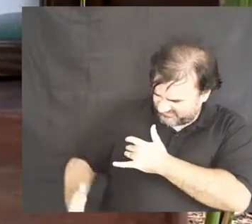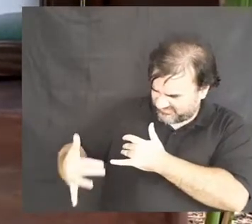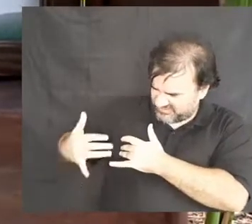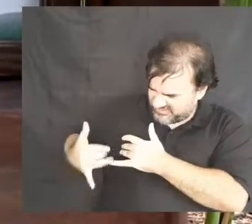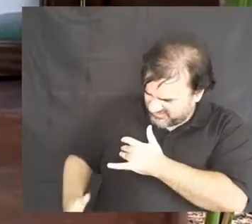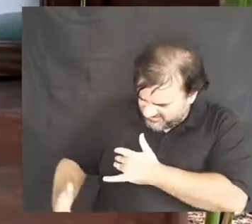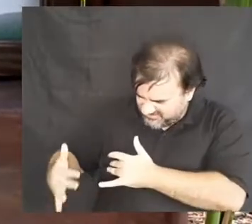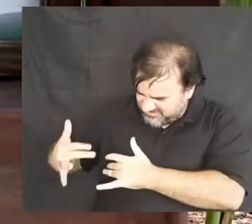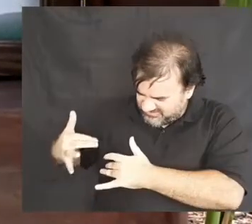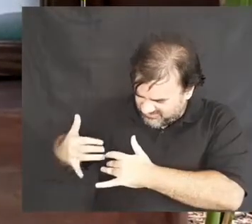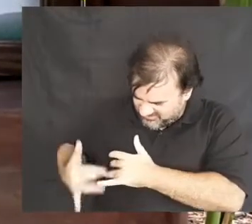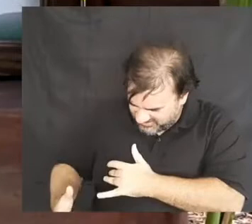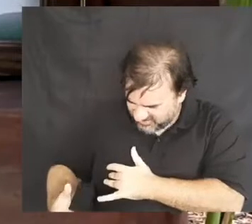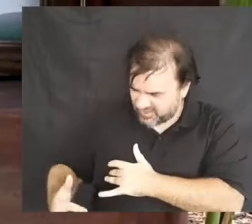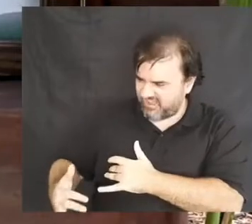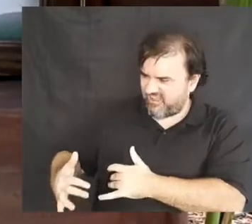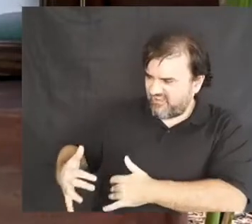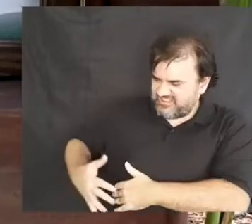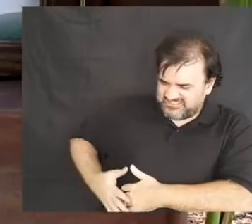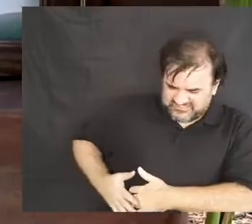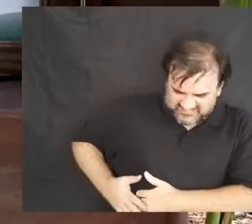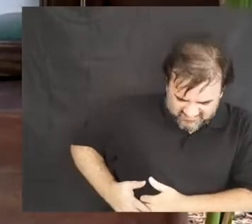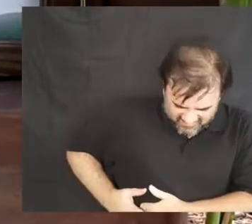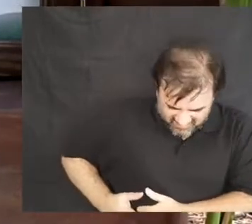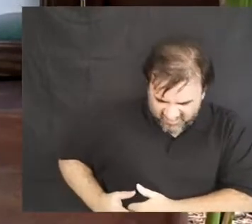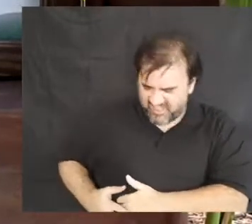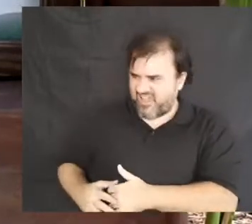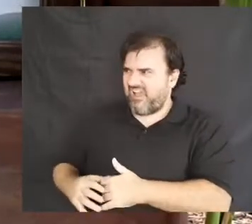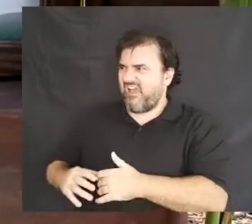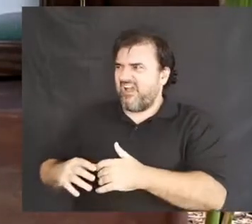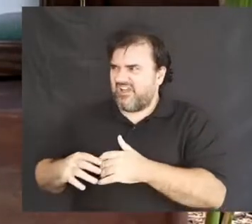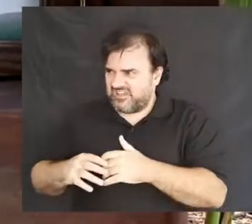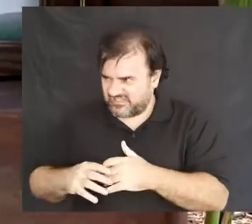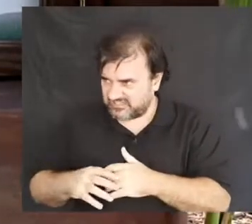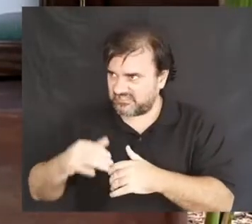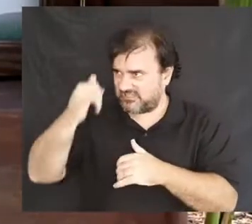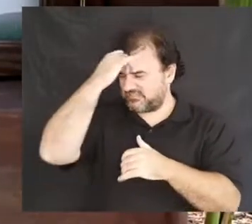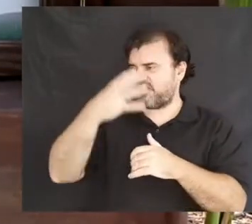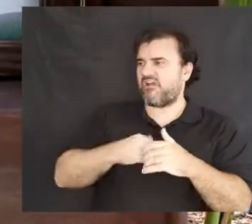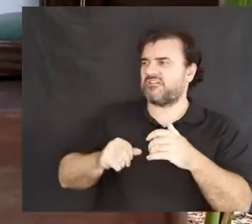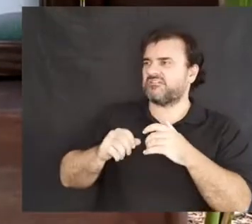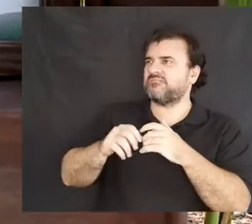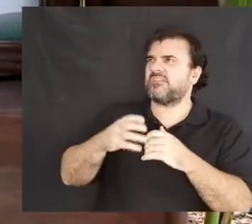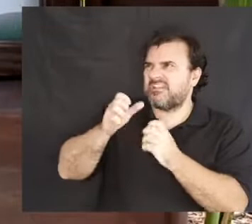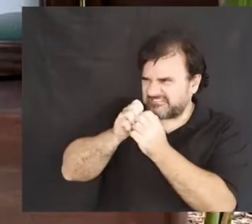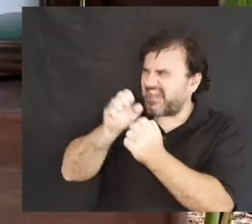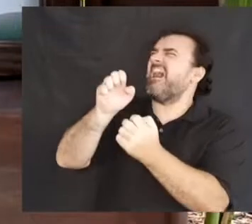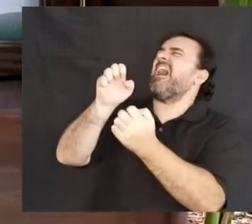trazando en rojo sobre el albo costado una grieta de sangre. El blanco lanzó un